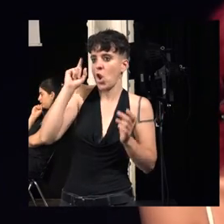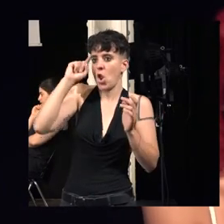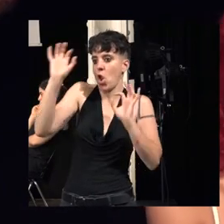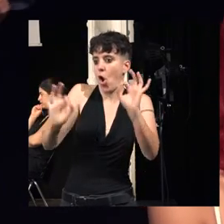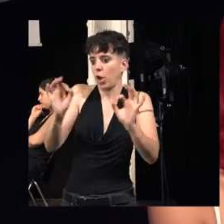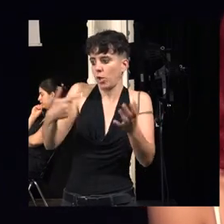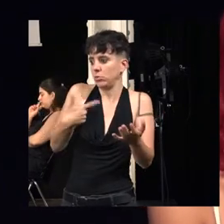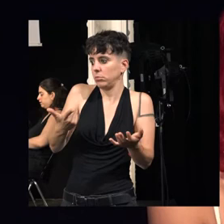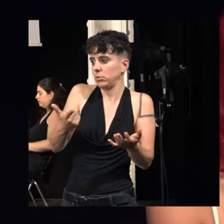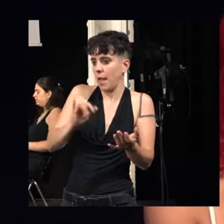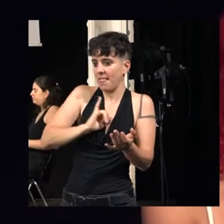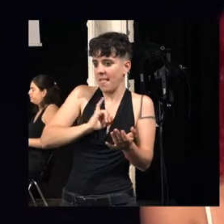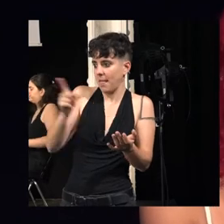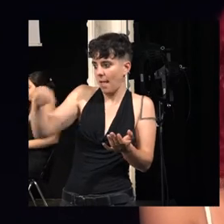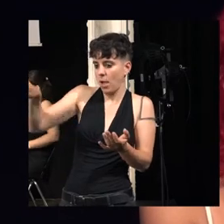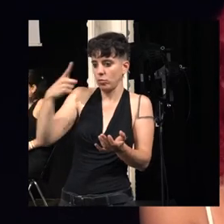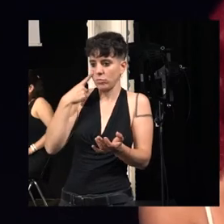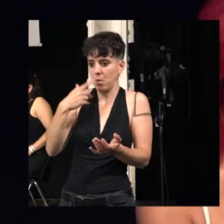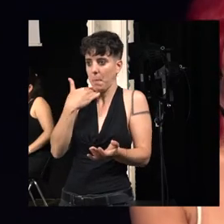podía ofrecer y qué podía trabajar.